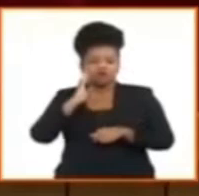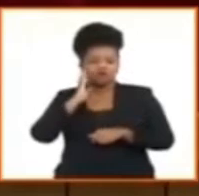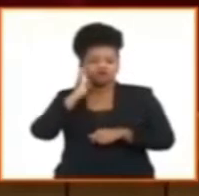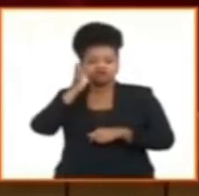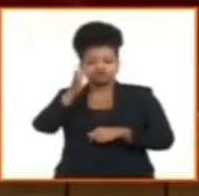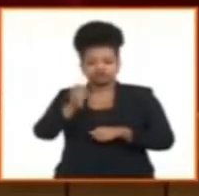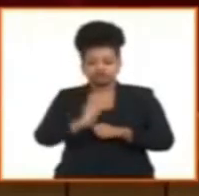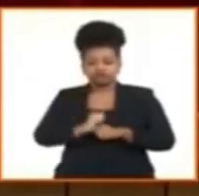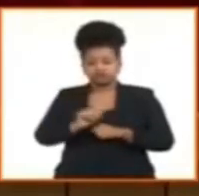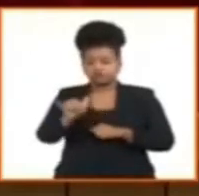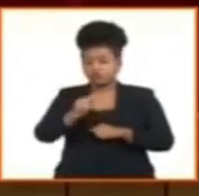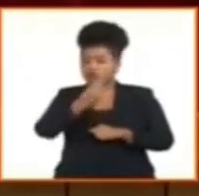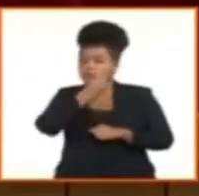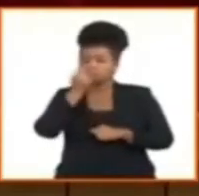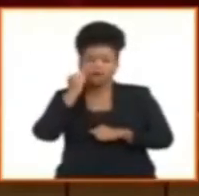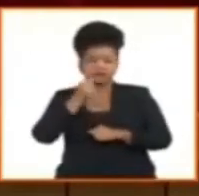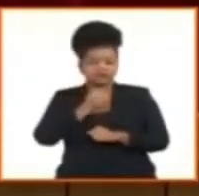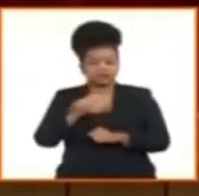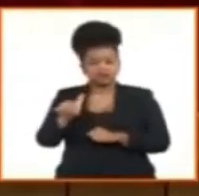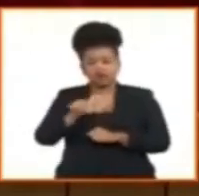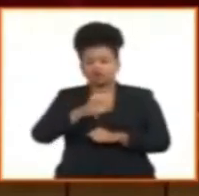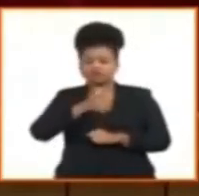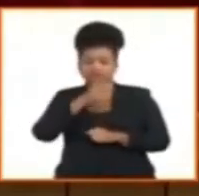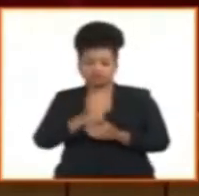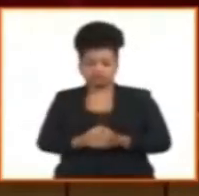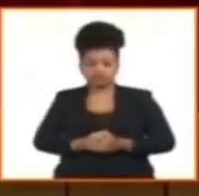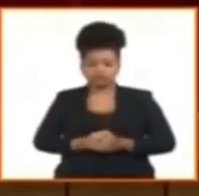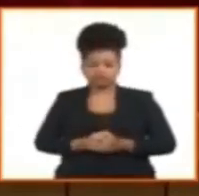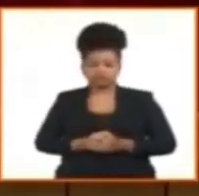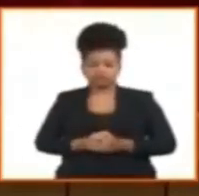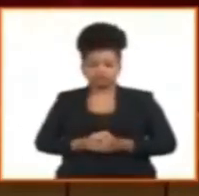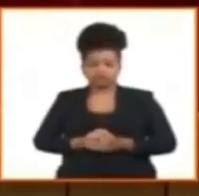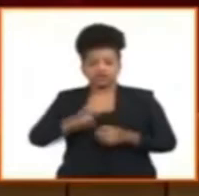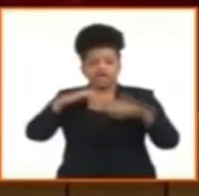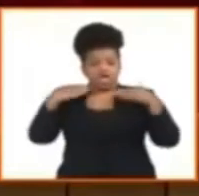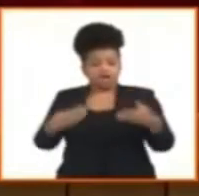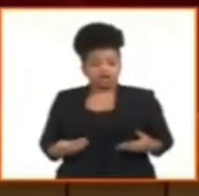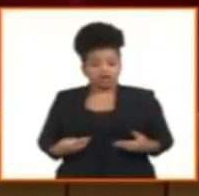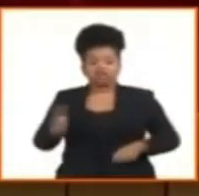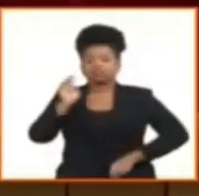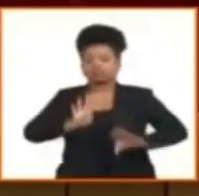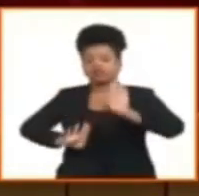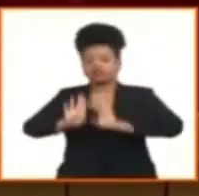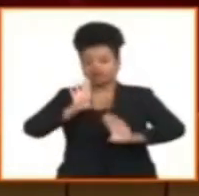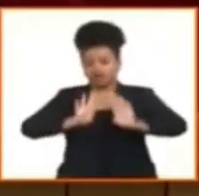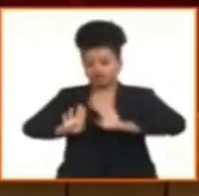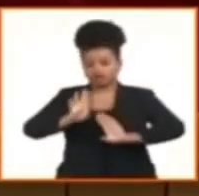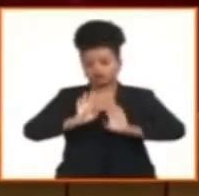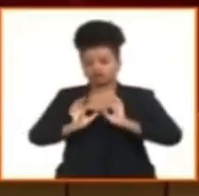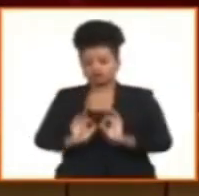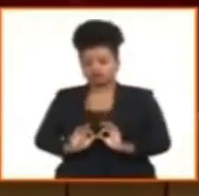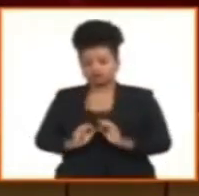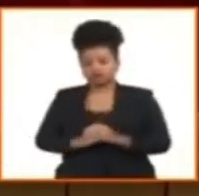de Martí al pensamiento de Fidel. Desde la ética defendemos los valores, y entre esos valores el